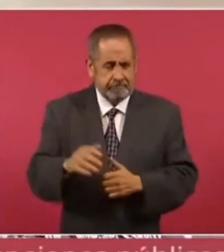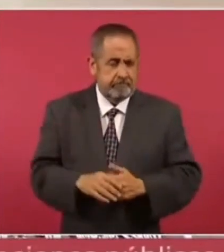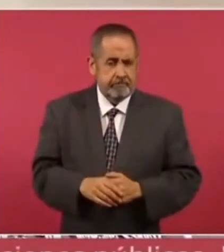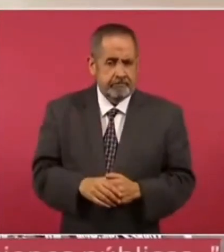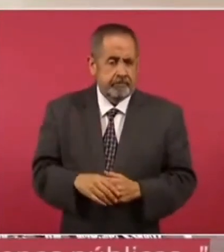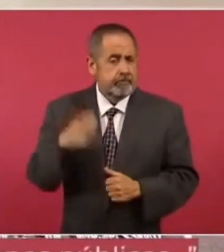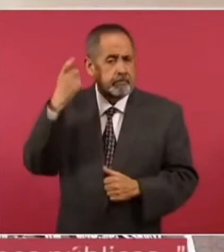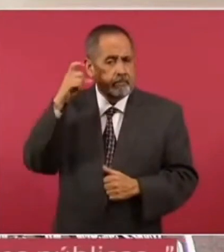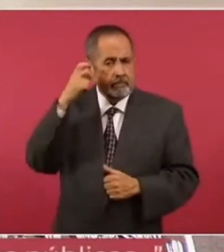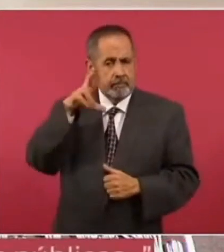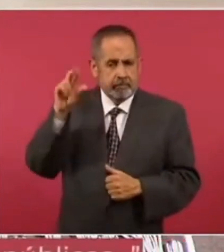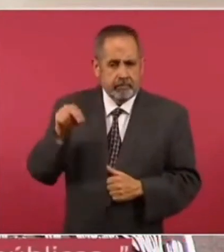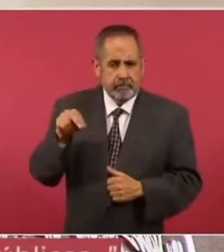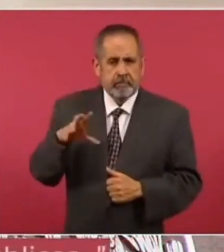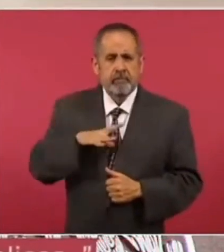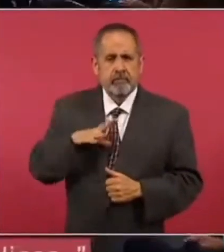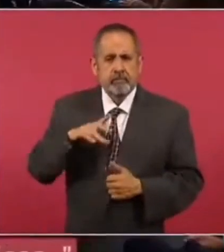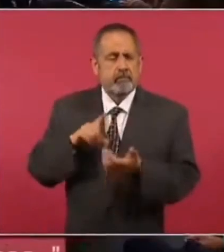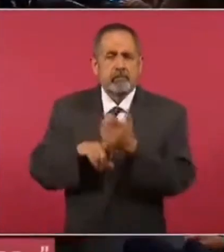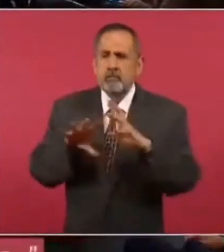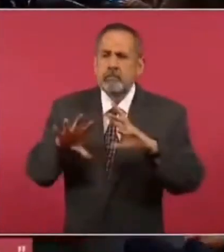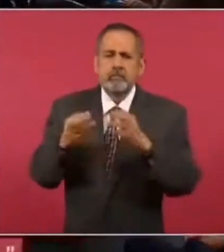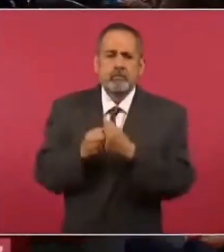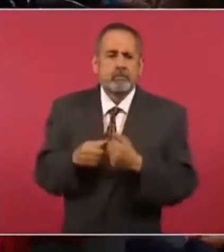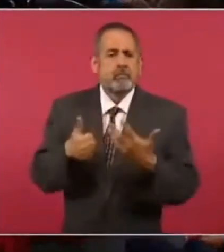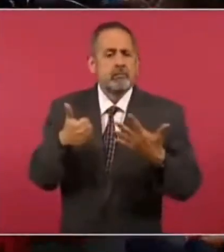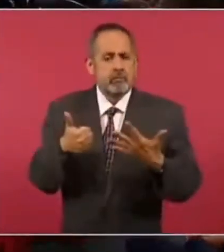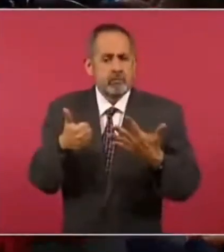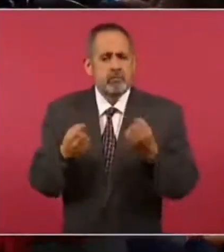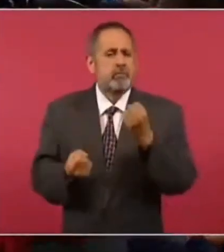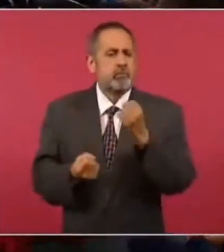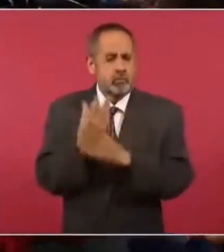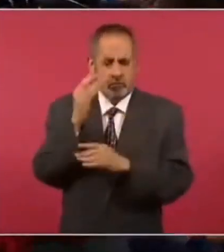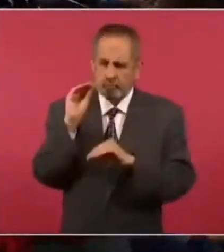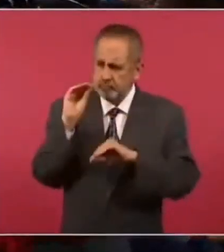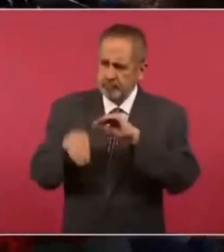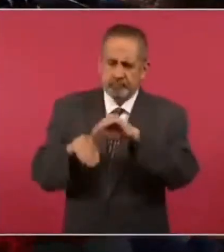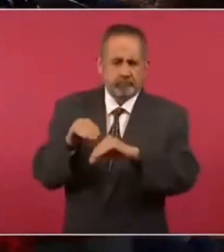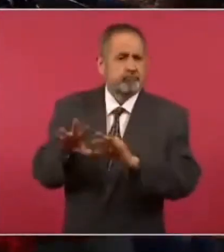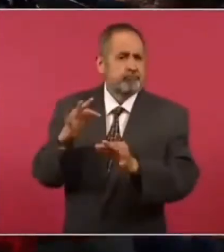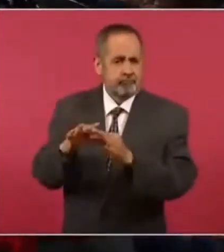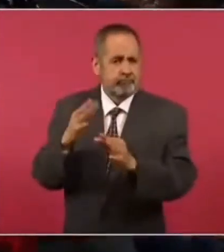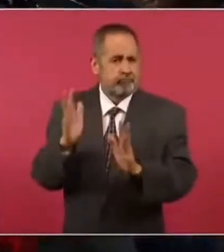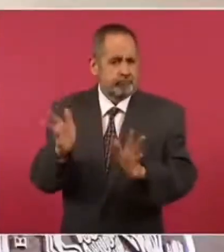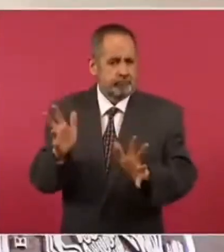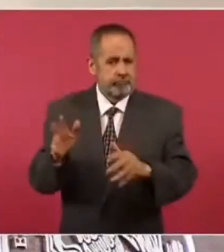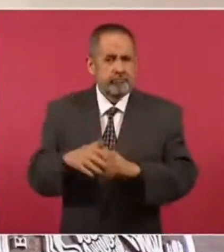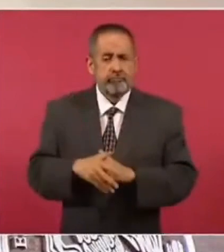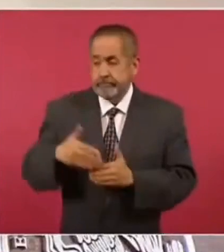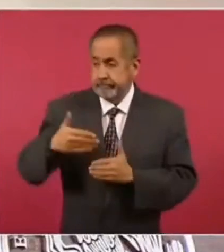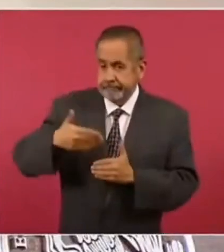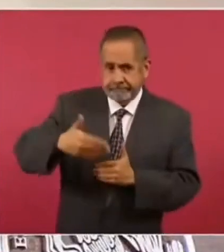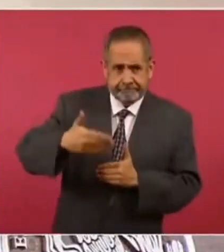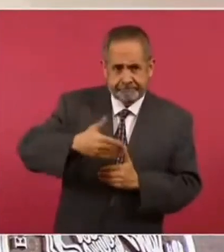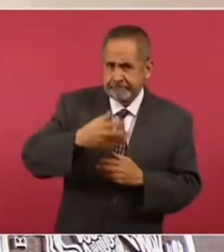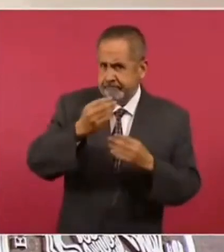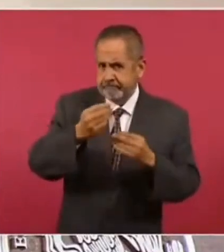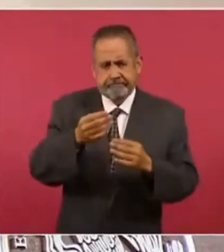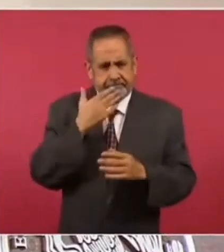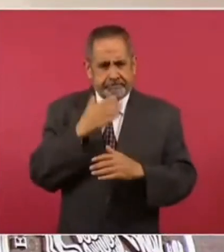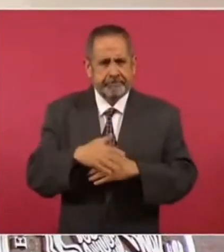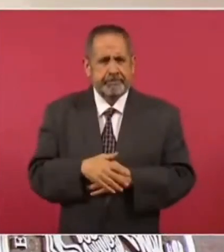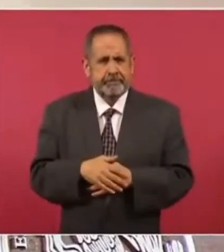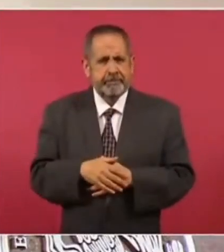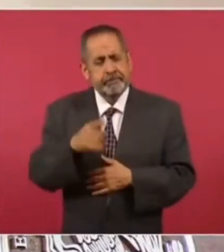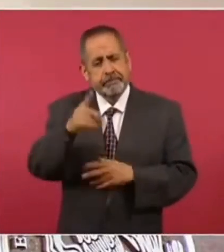Y Quintana Roo tenemos un total de 6 nuevas sucursales operando. Hemos estado avanzando mucho. El tema que